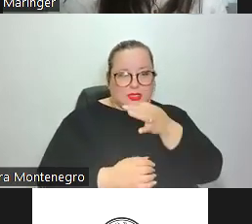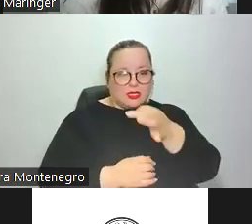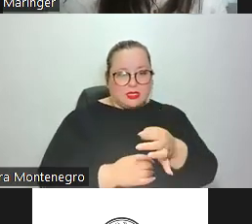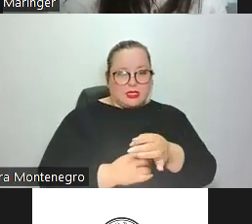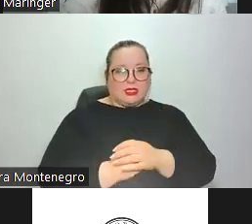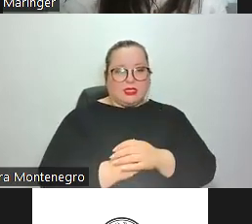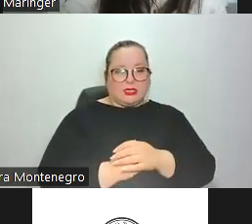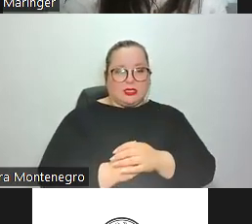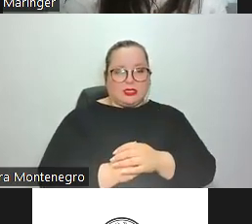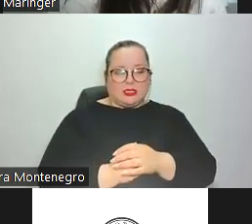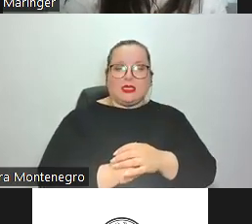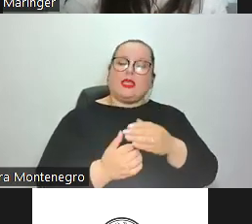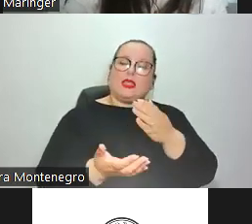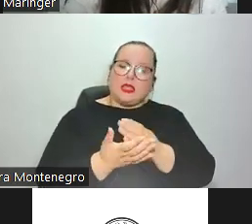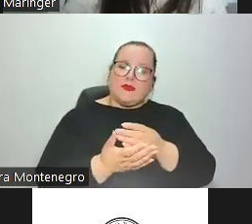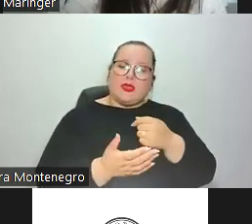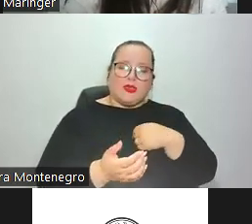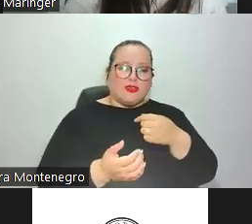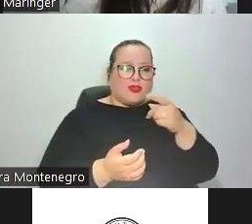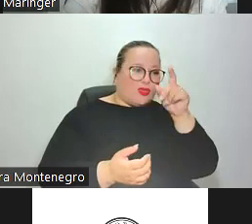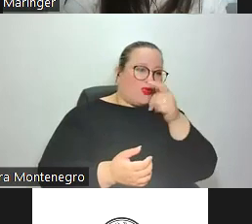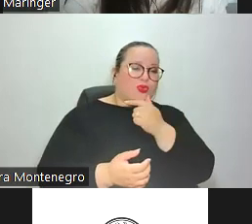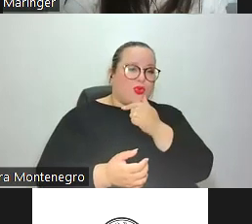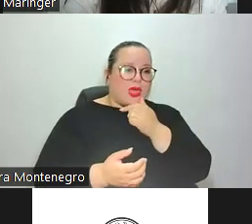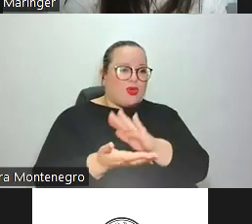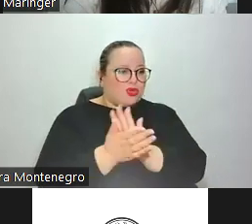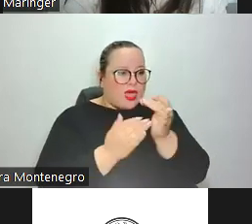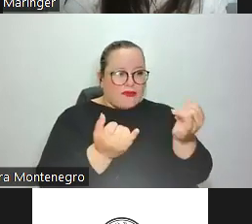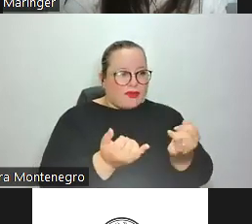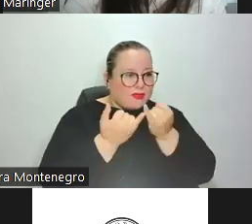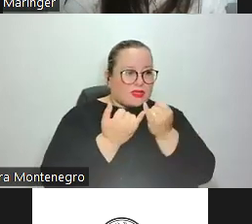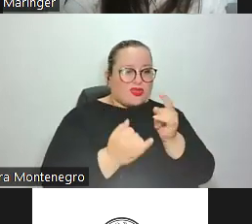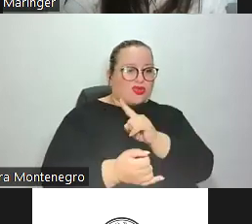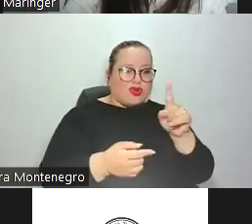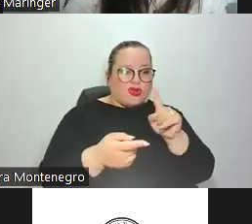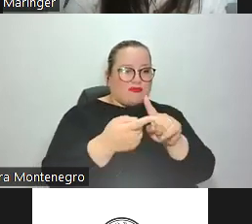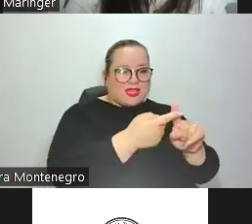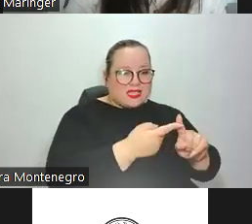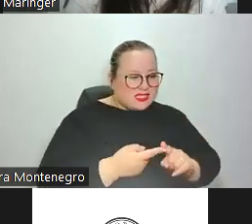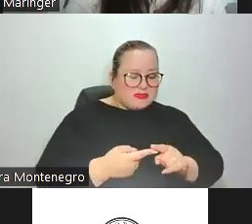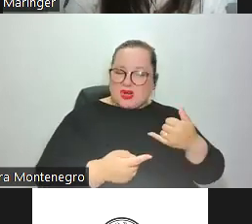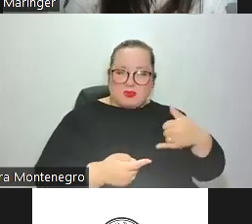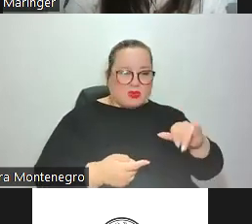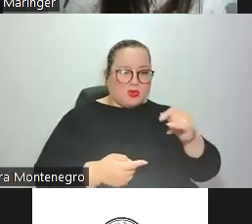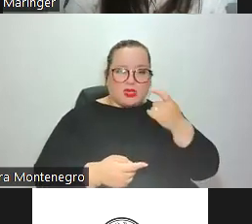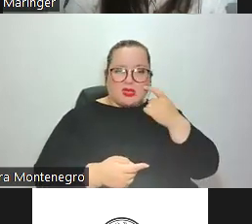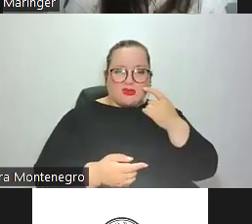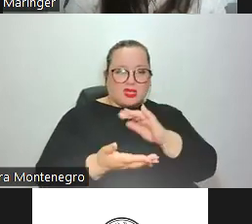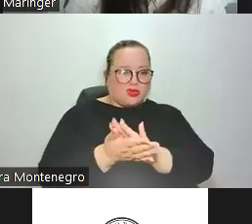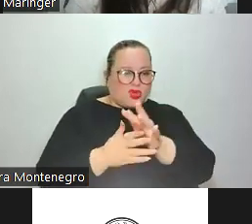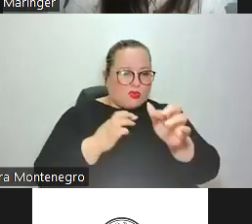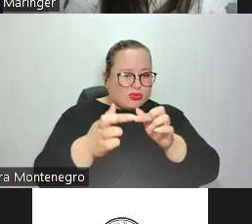dicen? Mi inseguridad es que si no manejo toda la información, no participo. Me da inseguridad no manejar los procesos de mi